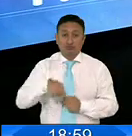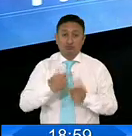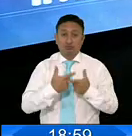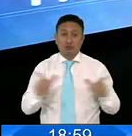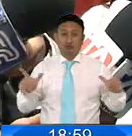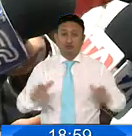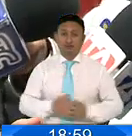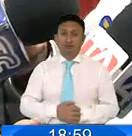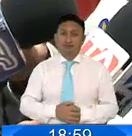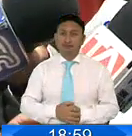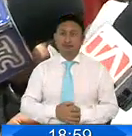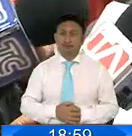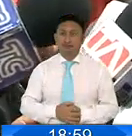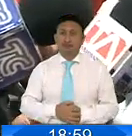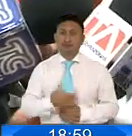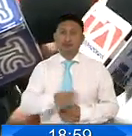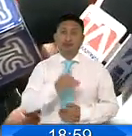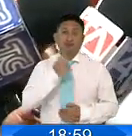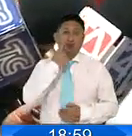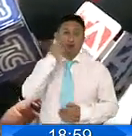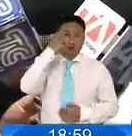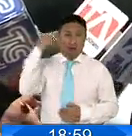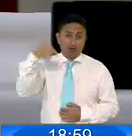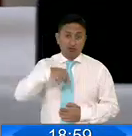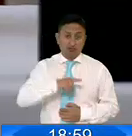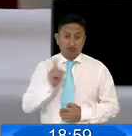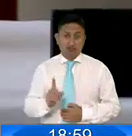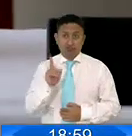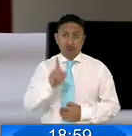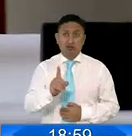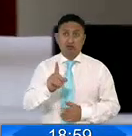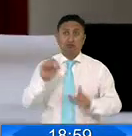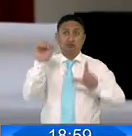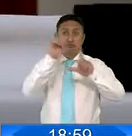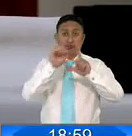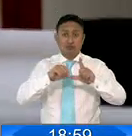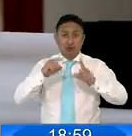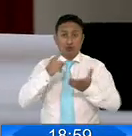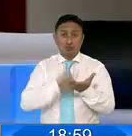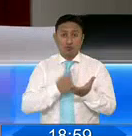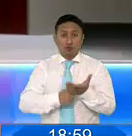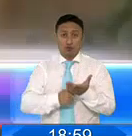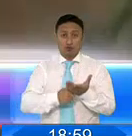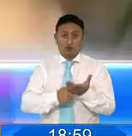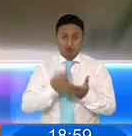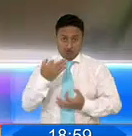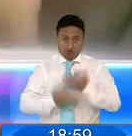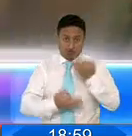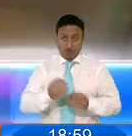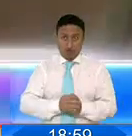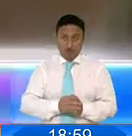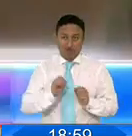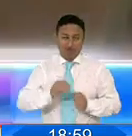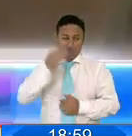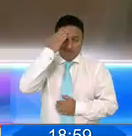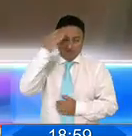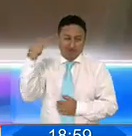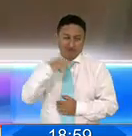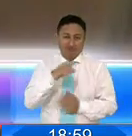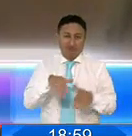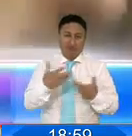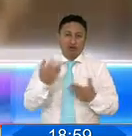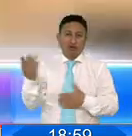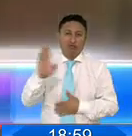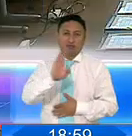libertad. Rafael Correa, si bien se ha hecho presente de forma telemática en la audiencia de casación, es de conocimiento público que se